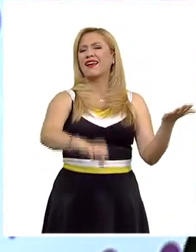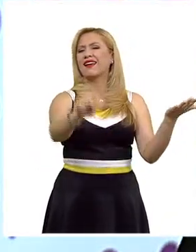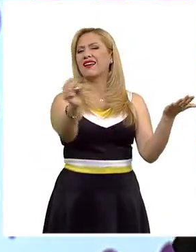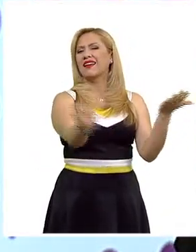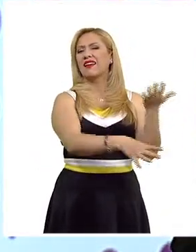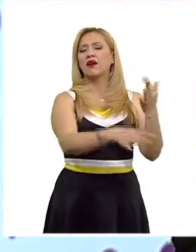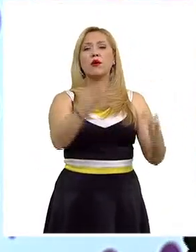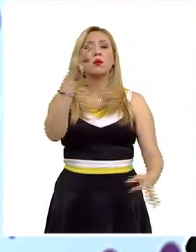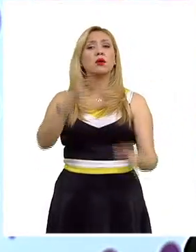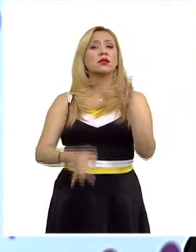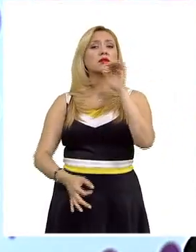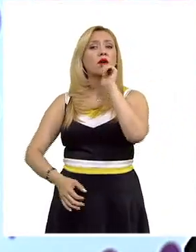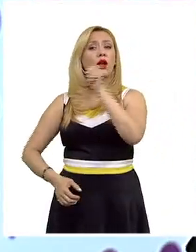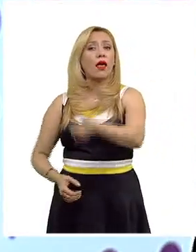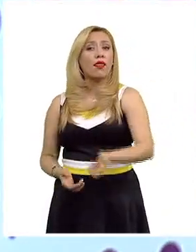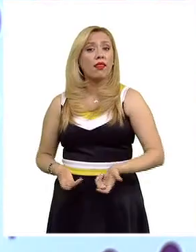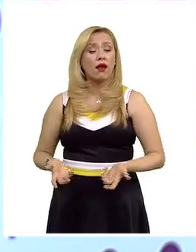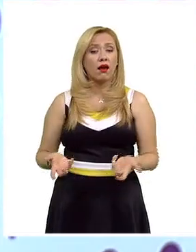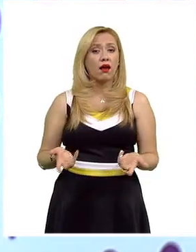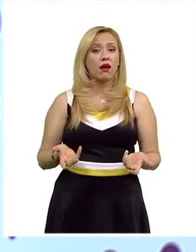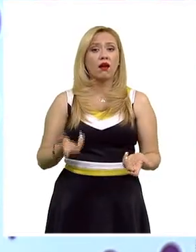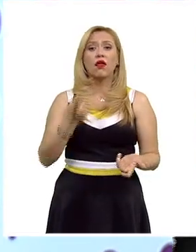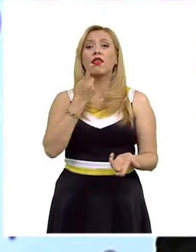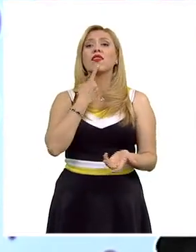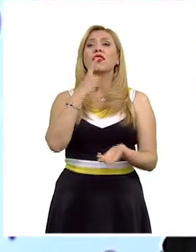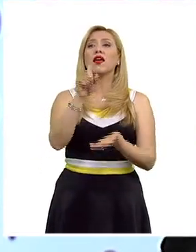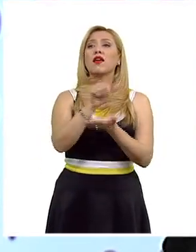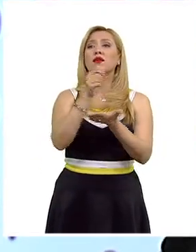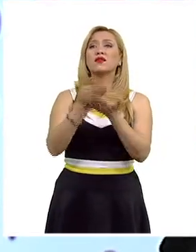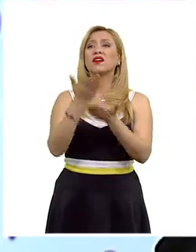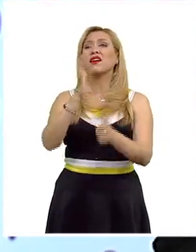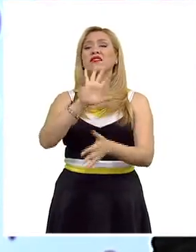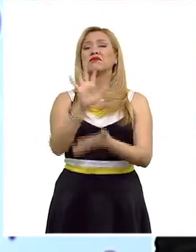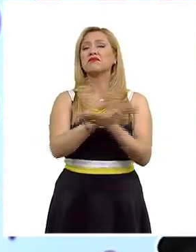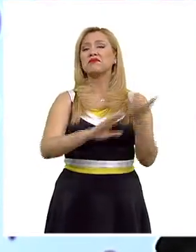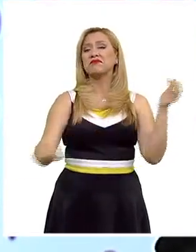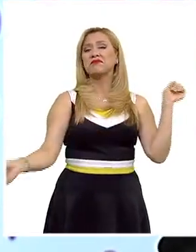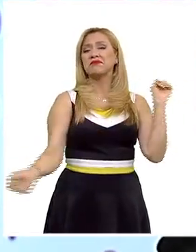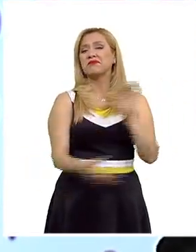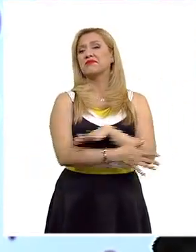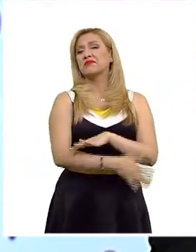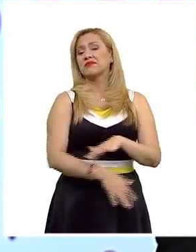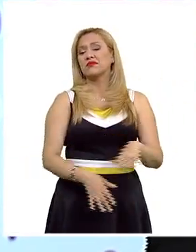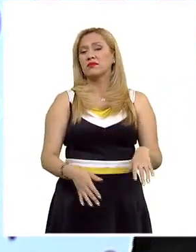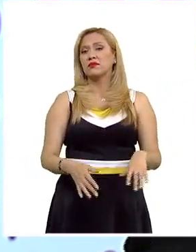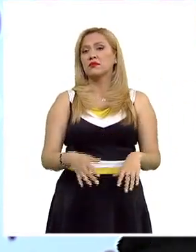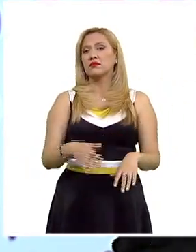ejemplo, está considerado uno de las denuncias que no prosperan casi nunca. ¿Por qué? Porque también se